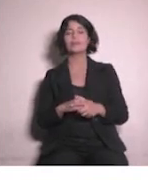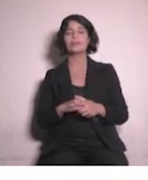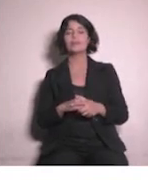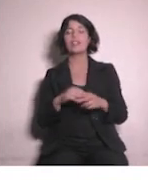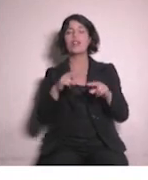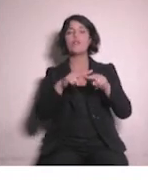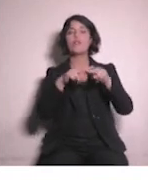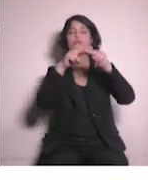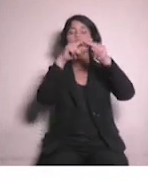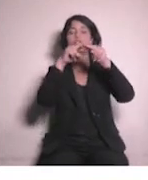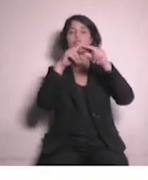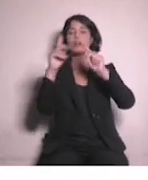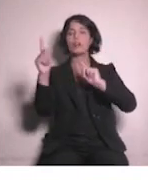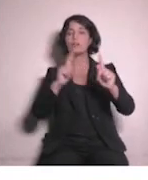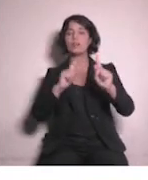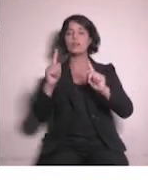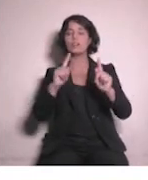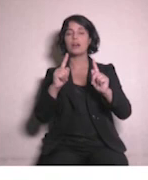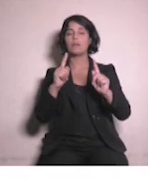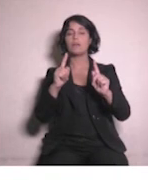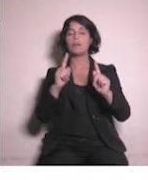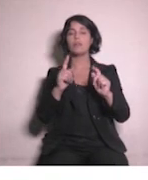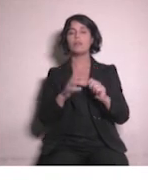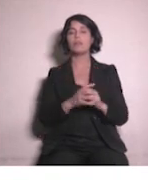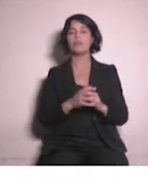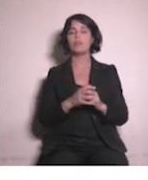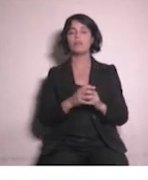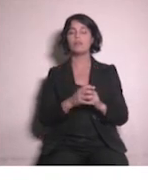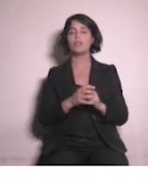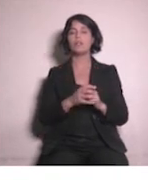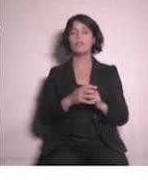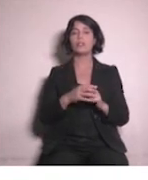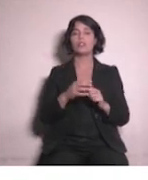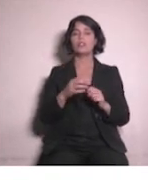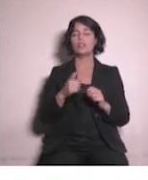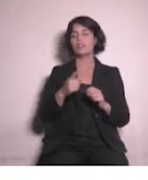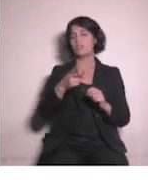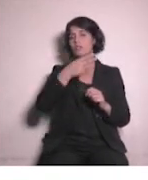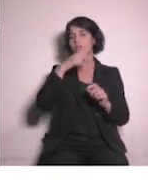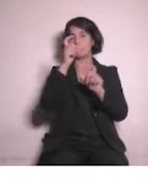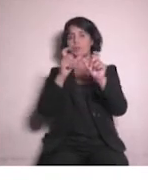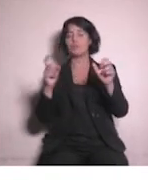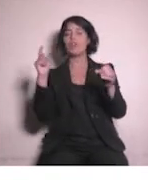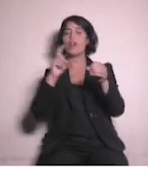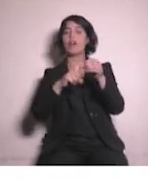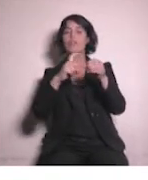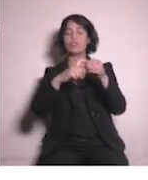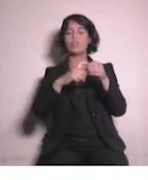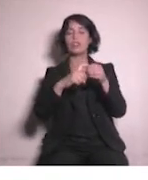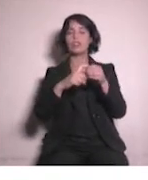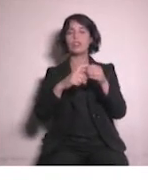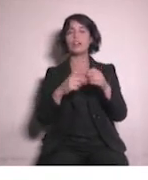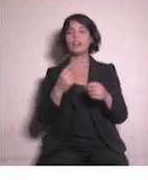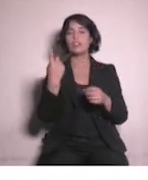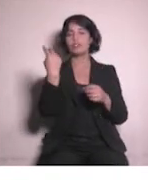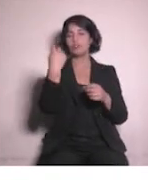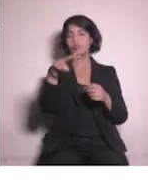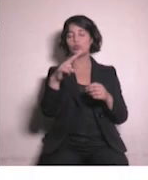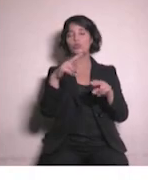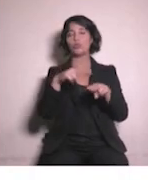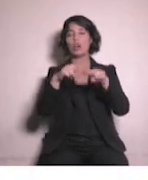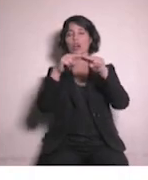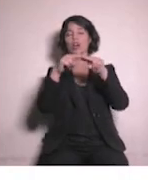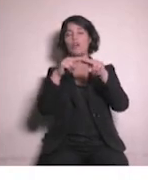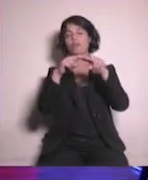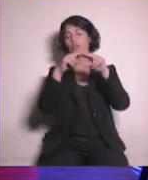los fondos que administramos pertenecen a nuestros clientes, pertenecen a cada uno de ustedes y son sus ahorros para las